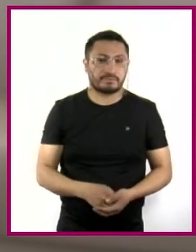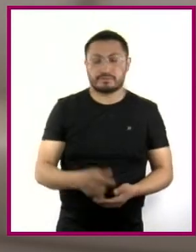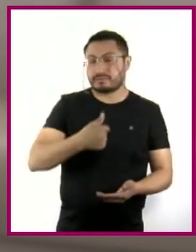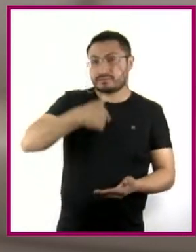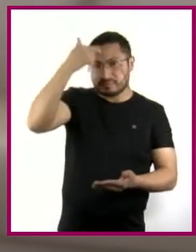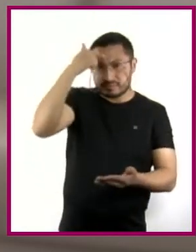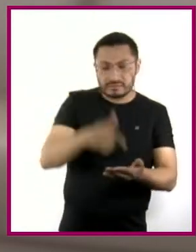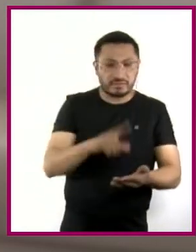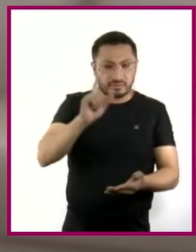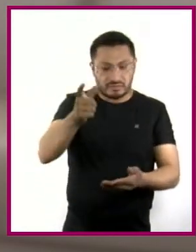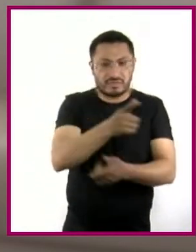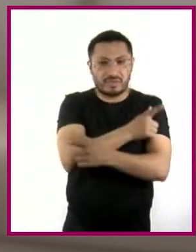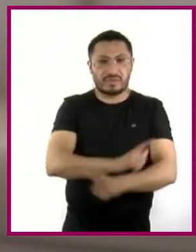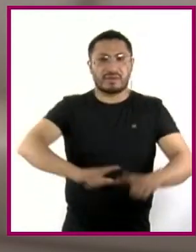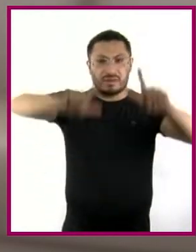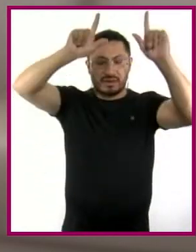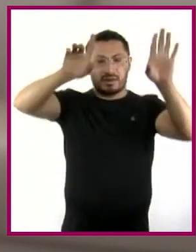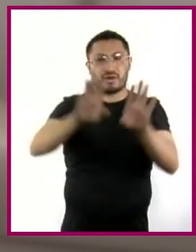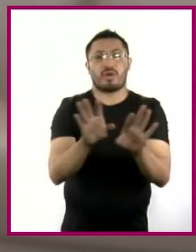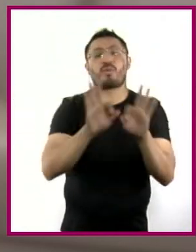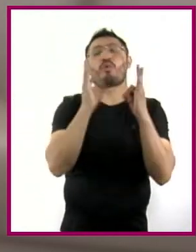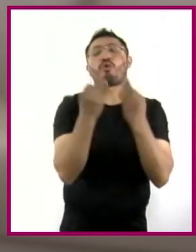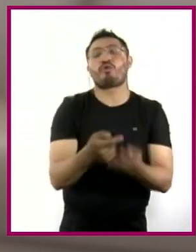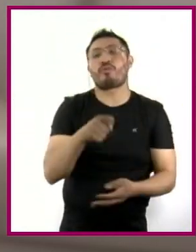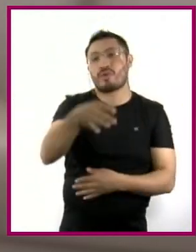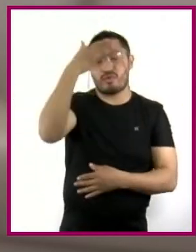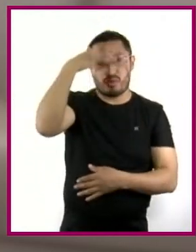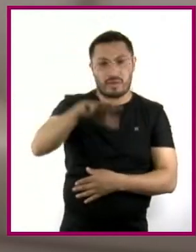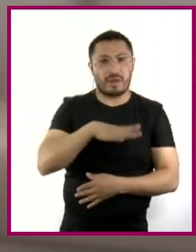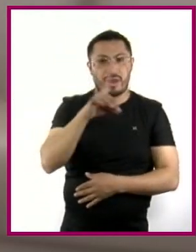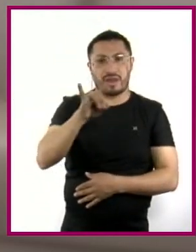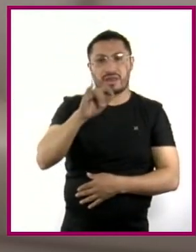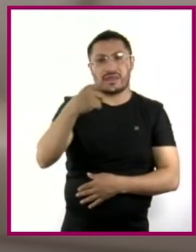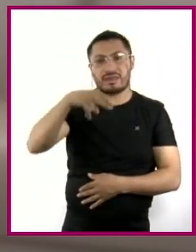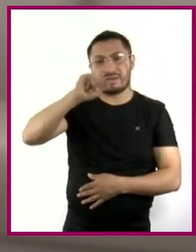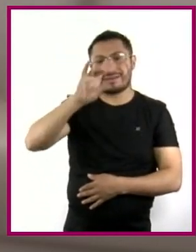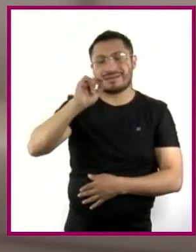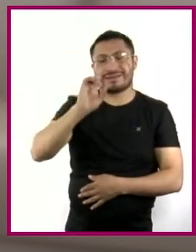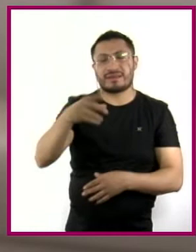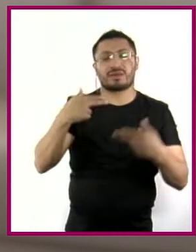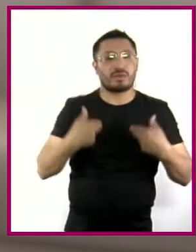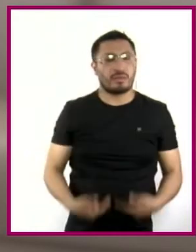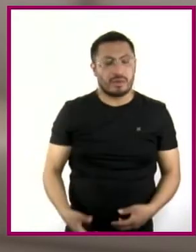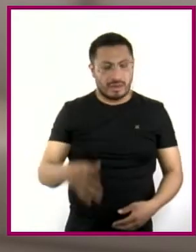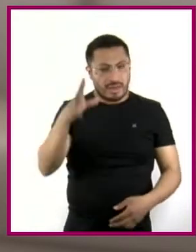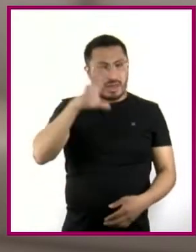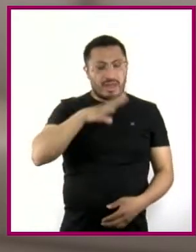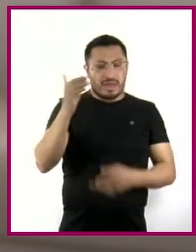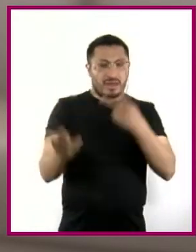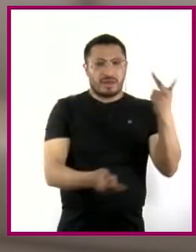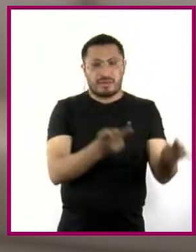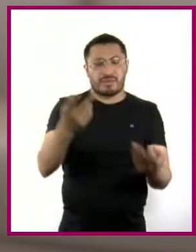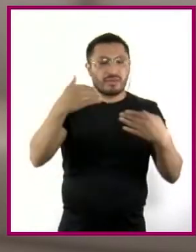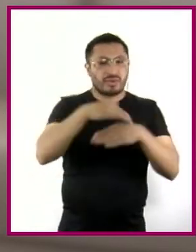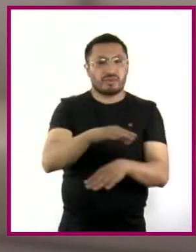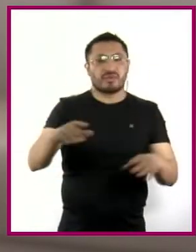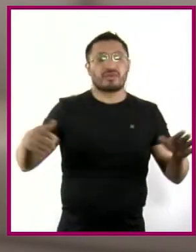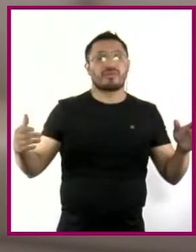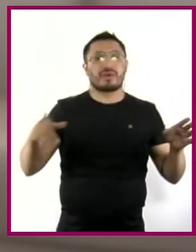cuando tomamos a la libertad como manera de saber qué es la dignidad humana, surge la pregunta sobre los límites de esa